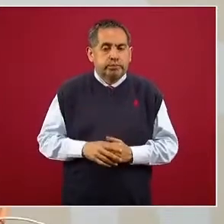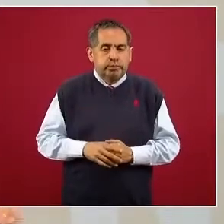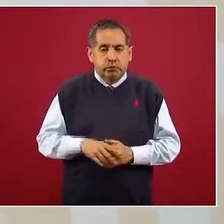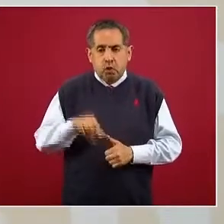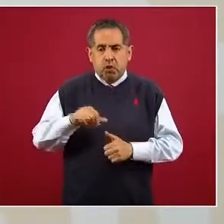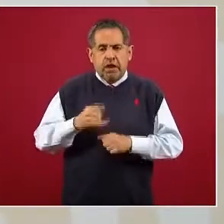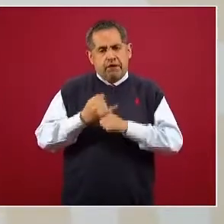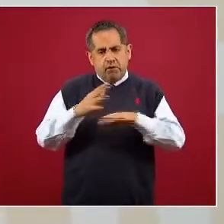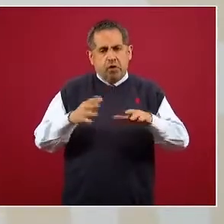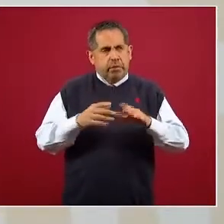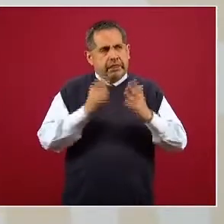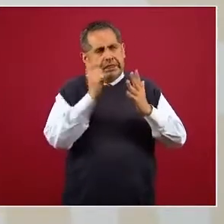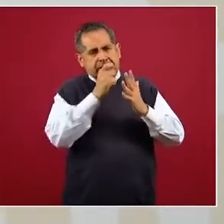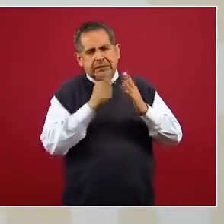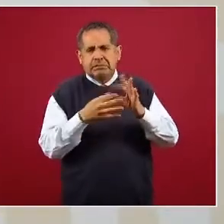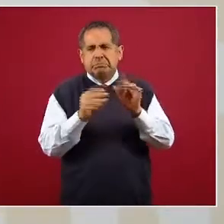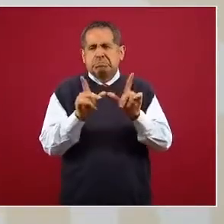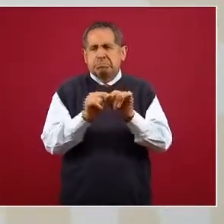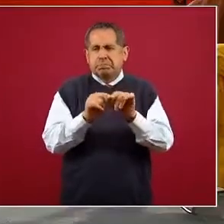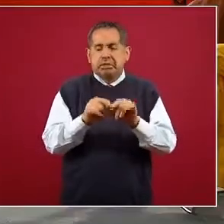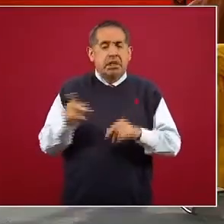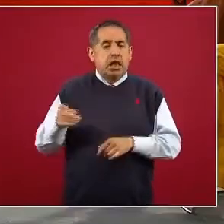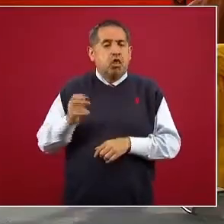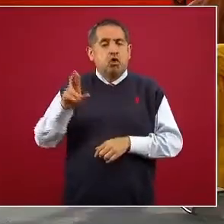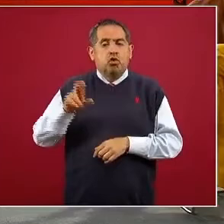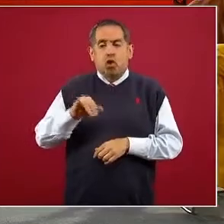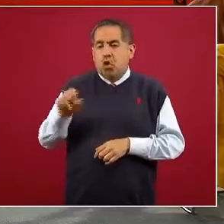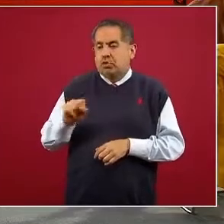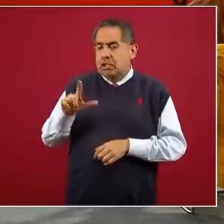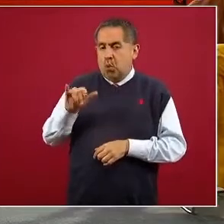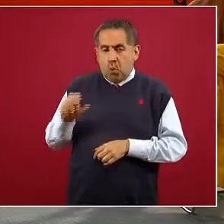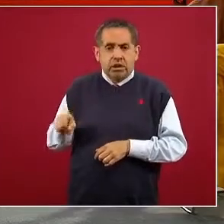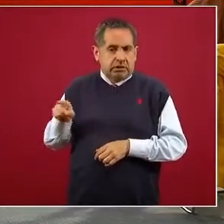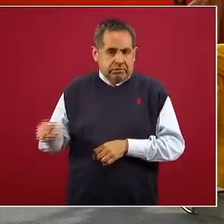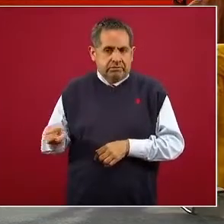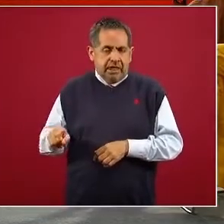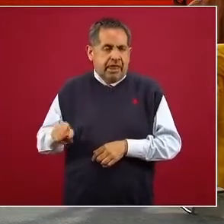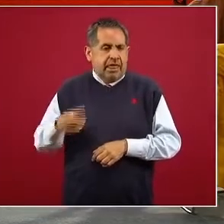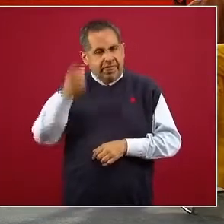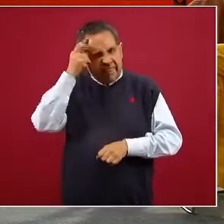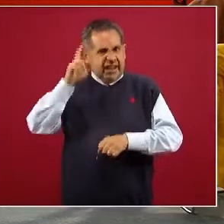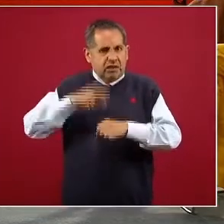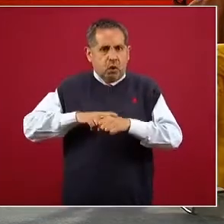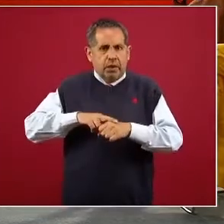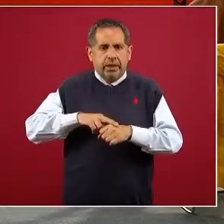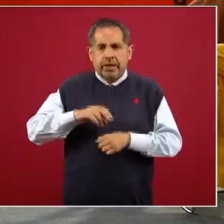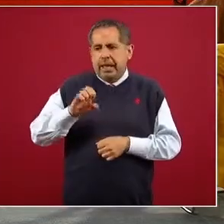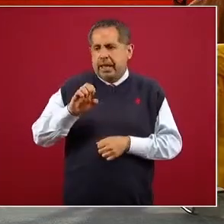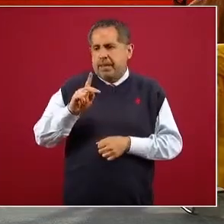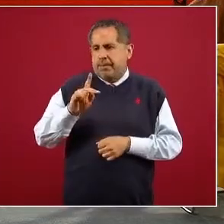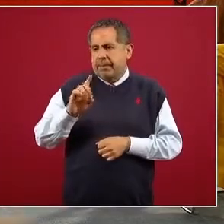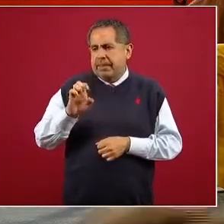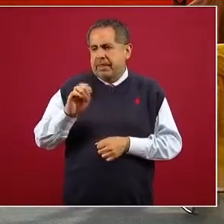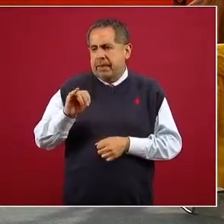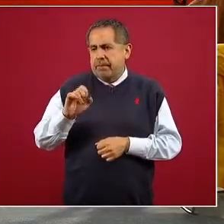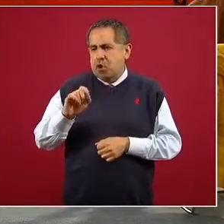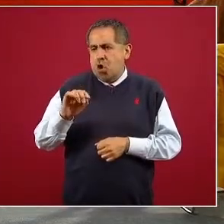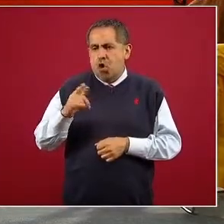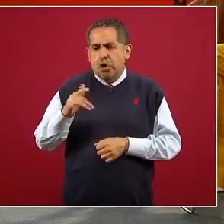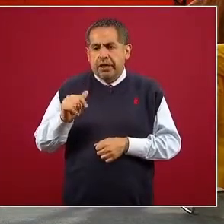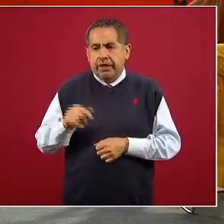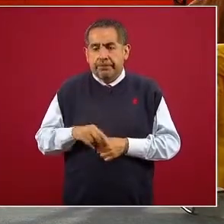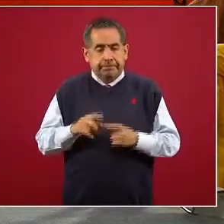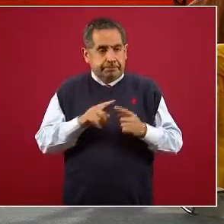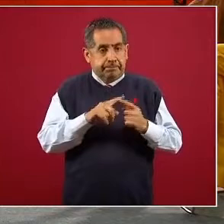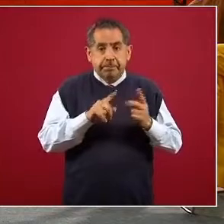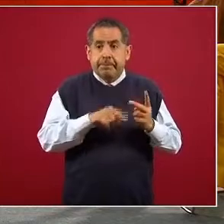el informe técnico, que será breve y lo presentará el doctor José Luis Salomía, director general de epidemiología, y tenemos un componente temático que ya ha